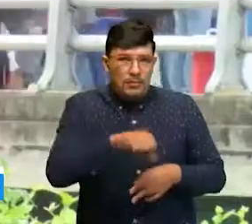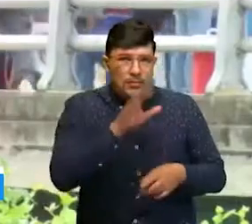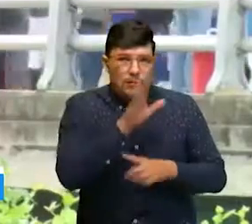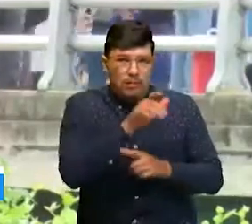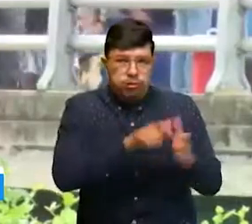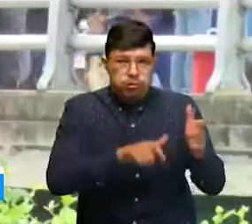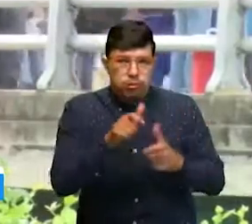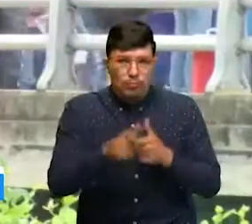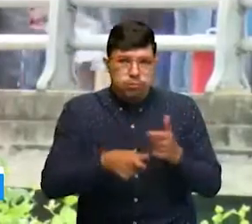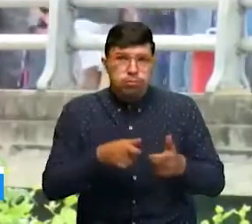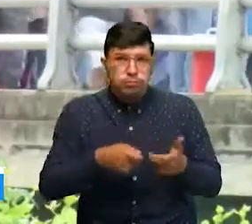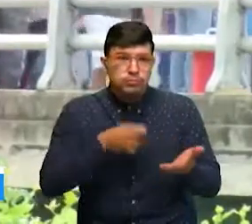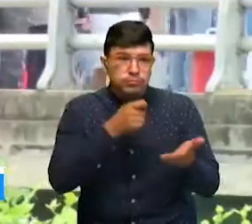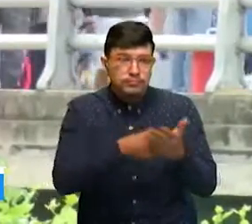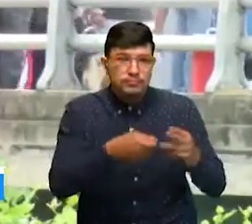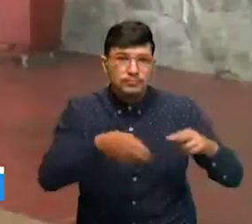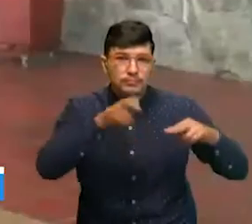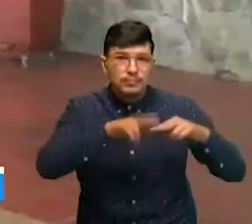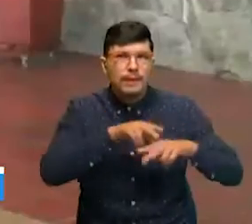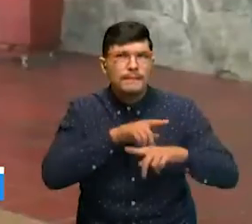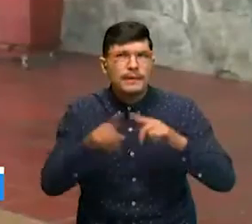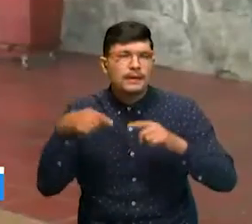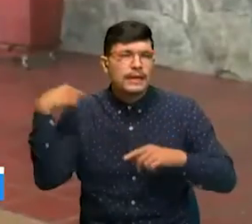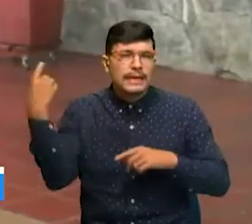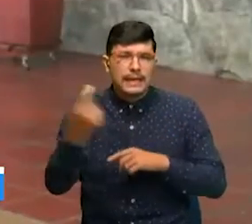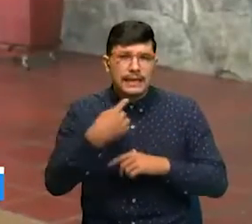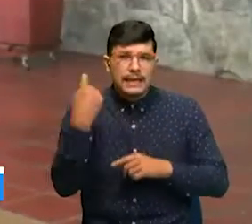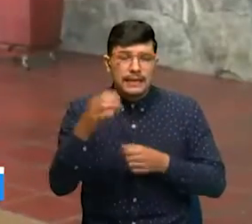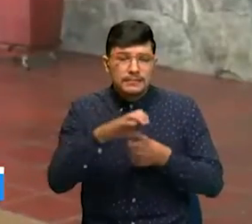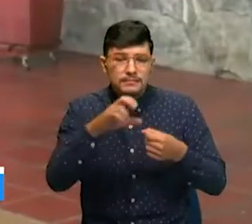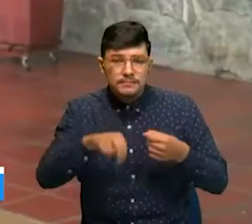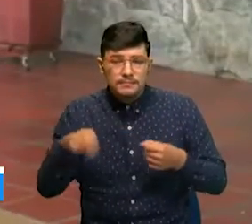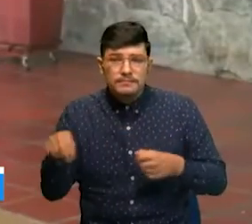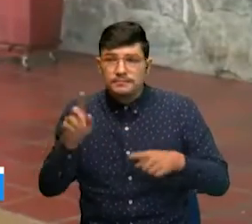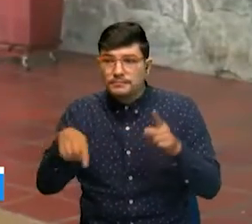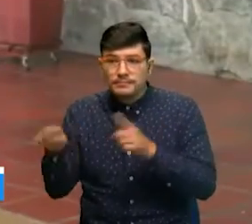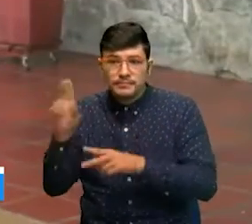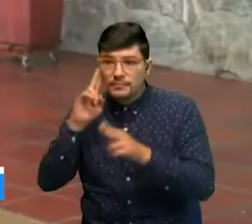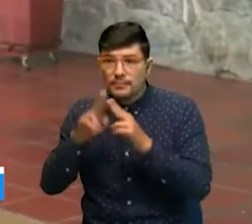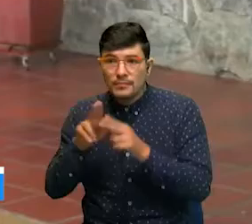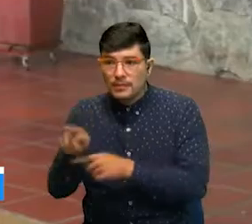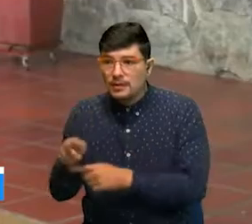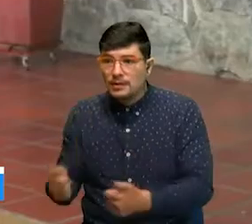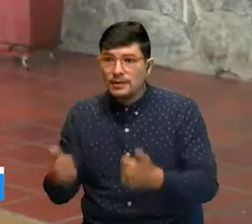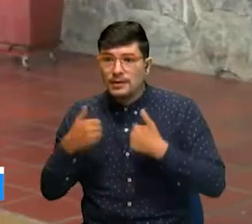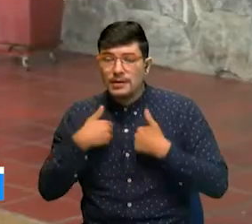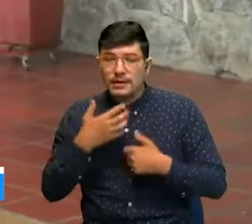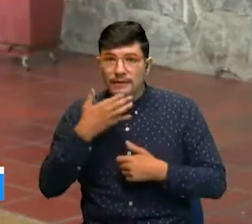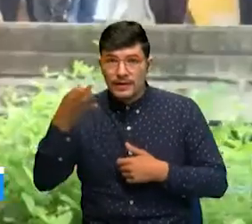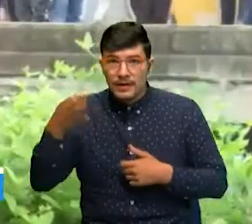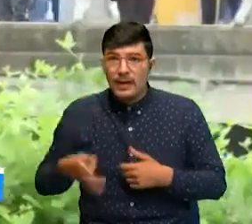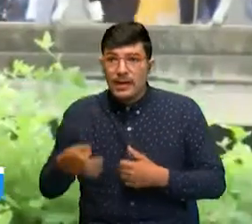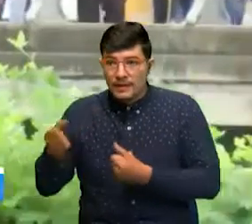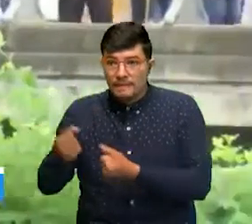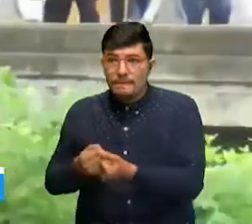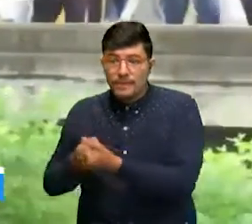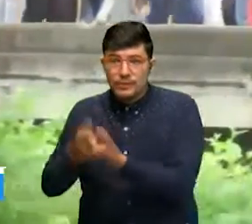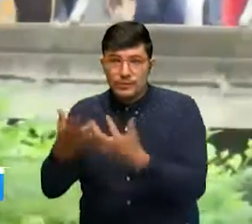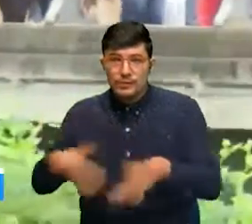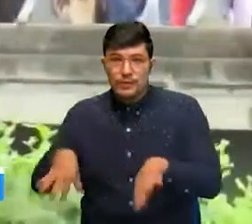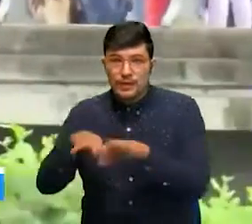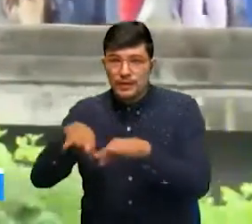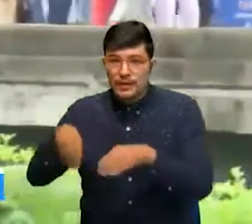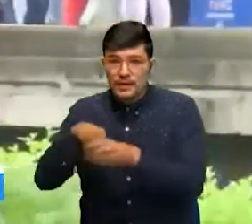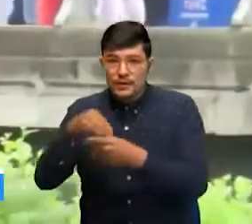contribuyentes y usuarios habaneros pero la generalidad del ciudadano es que no conoce que tiene esa ventaja y es una mano dentro de la dian la frontera